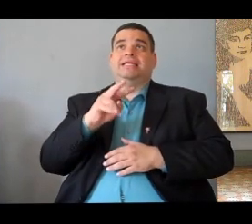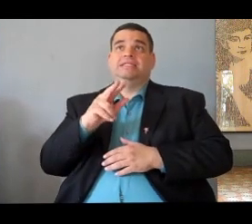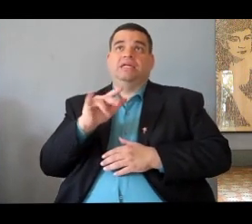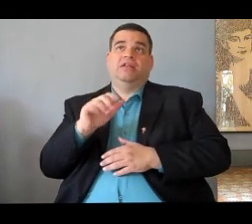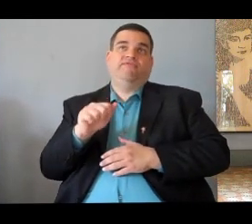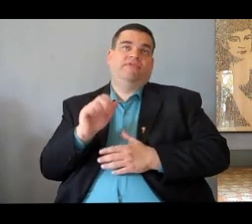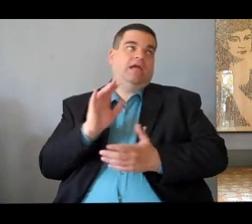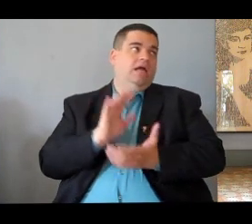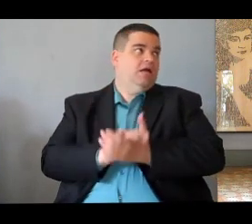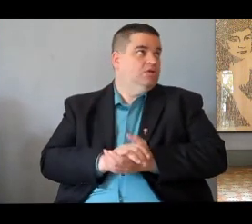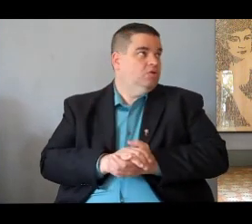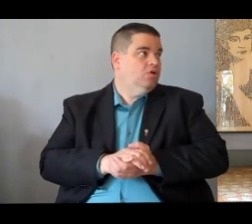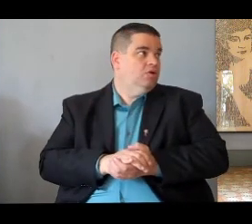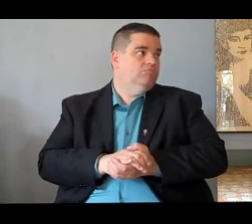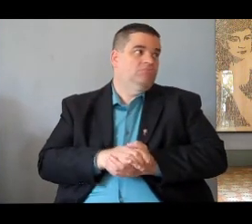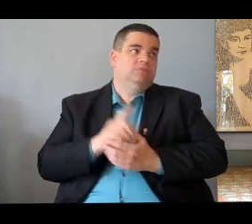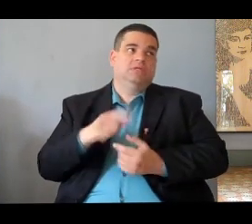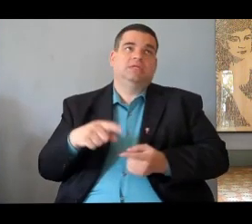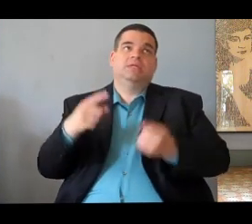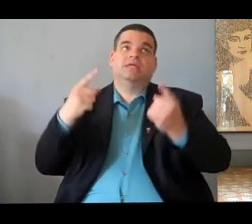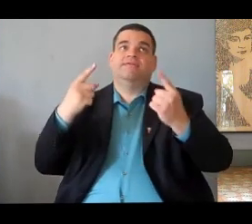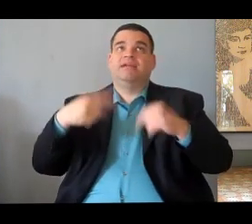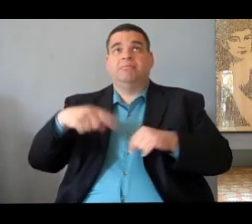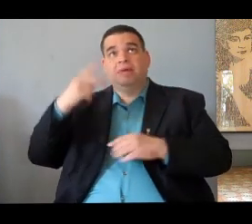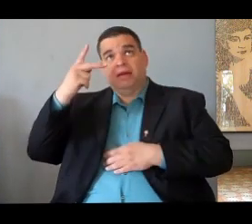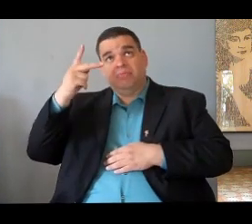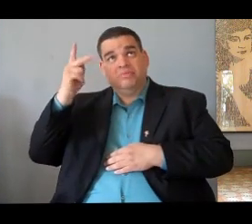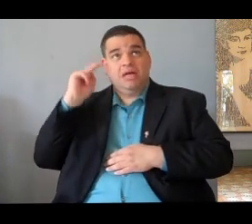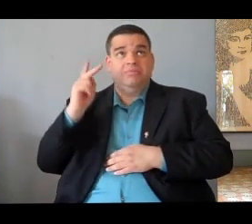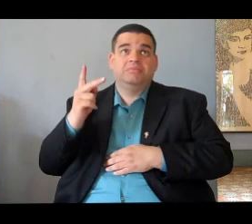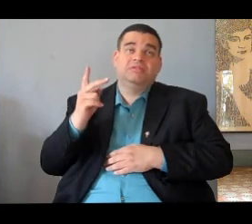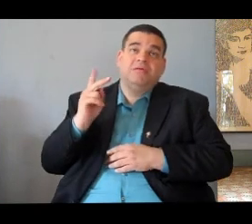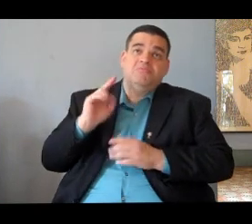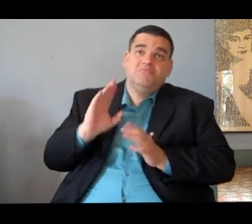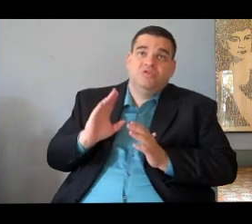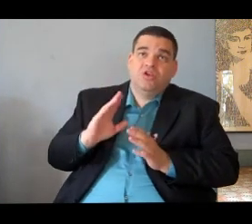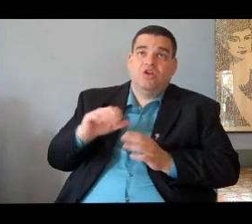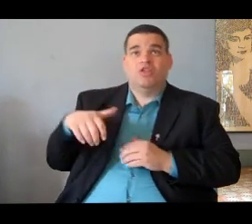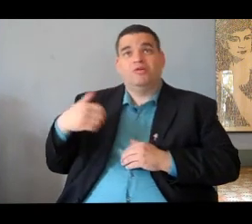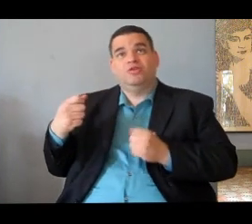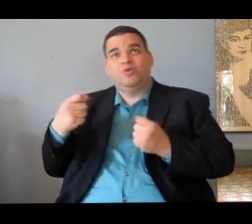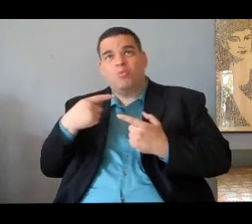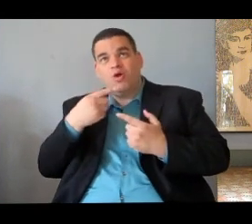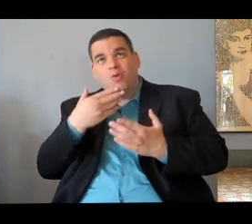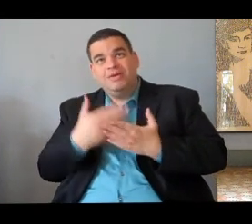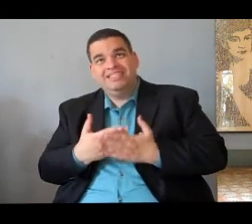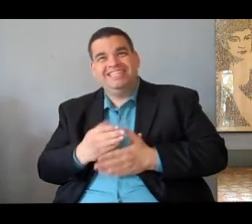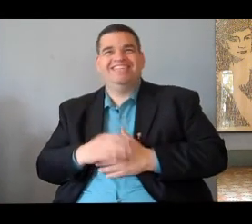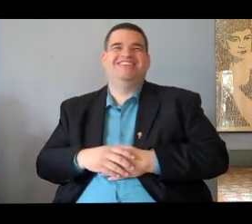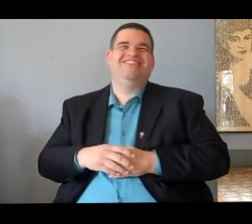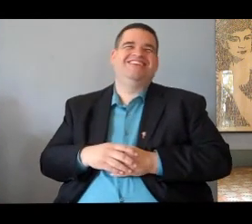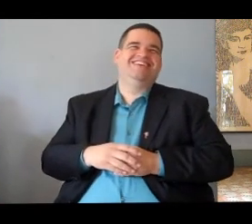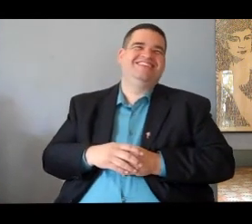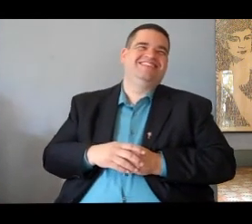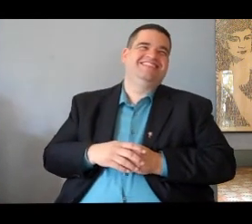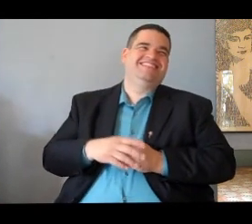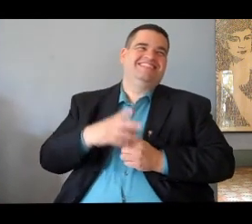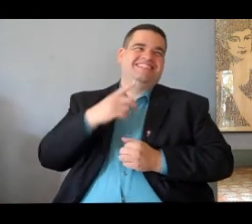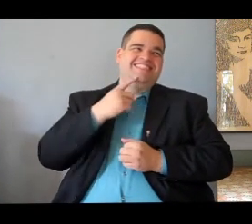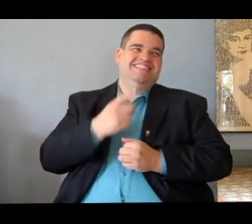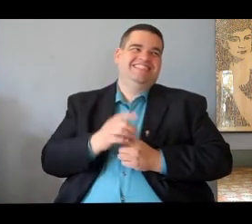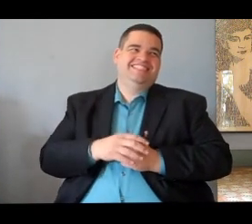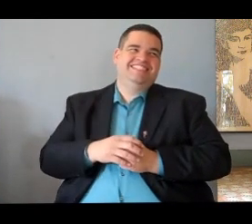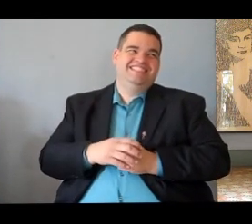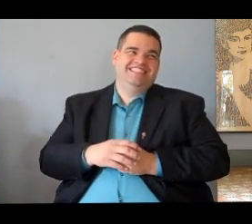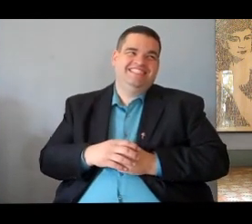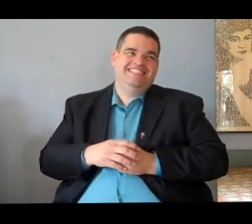Pues mira, no, hay que venir para acá. Hay que venir para Ponce, porque Ponce es Ponce y los demás son buenos vecinos. Eso también es lo que dicen. Esa es otra de las vertientes.